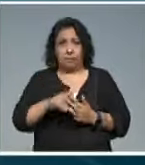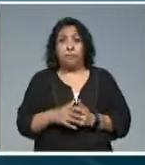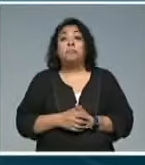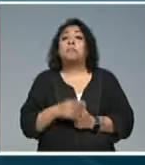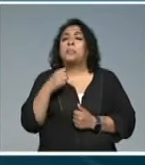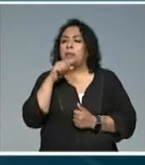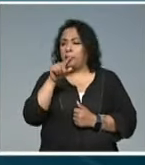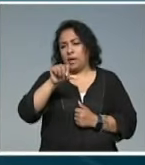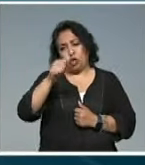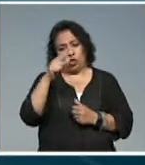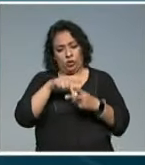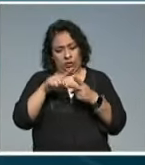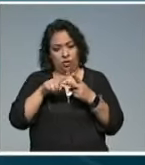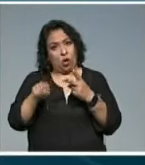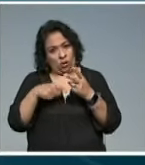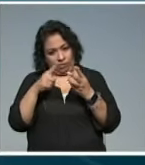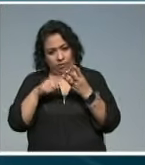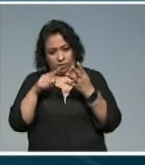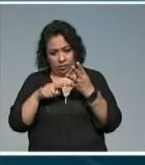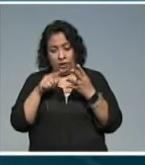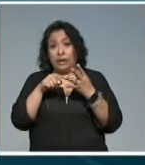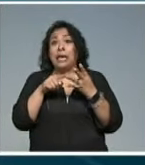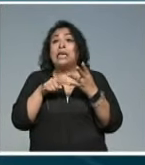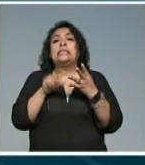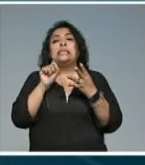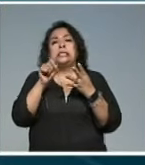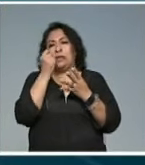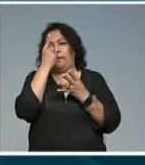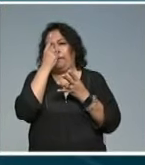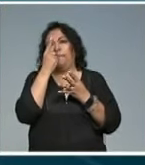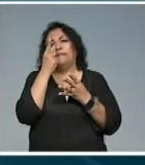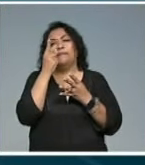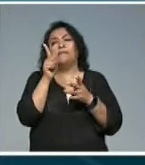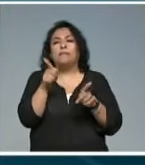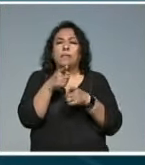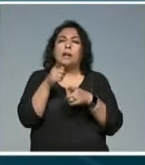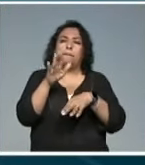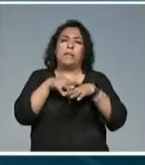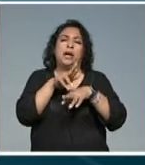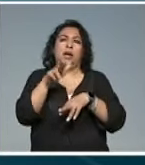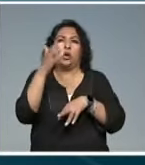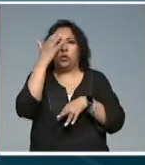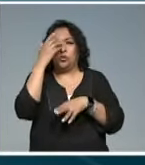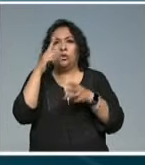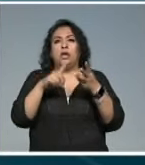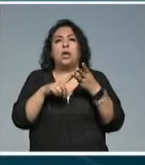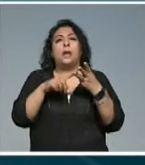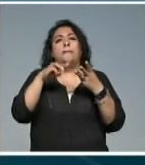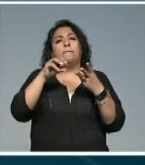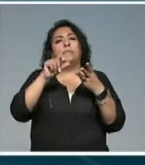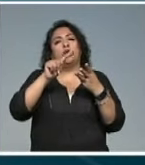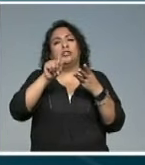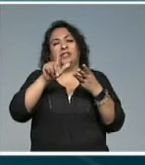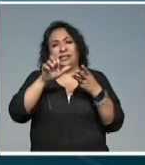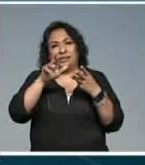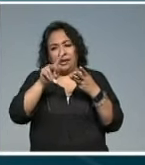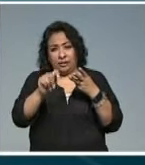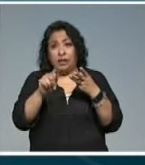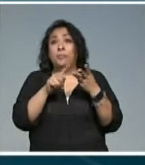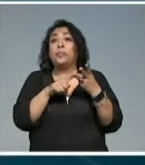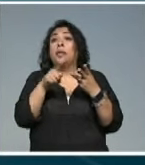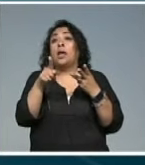Y también hay otras dos piezas, estas obras sí ya de compositores un poco más reconocidos, por ejemplo está Wolfgang Amadeus Mozart, que vamos a